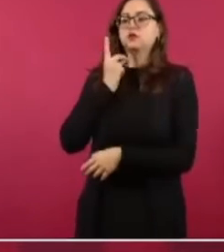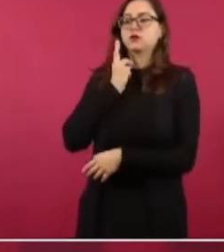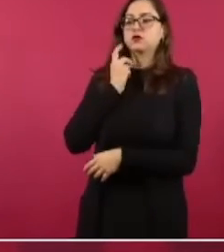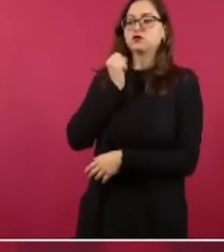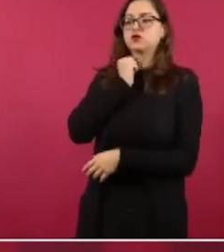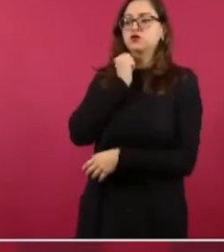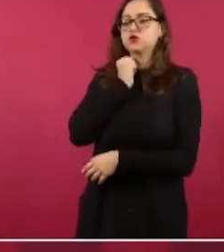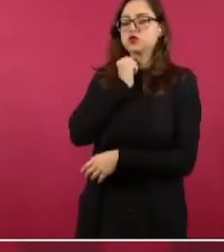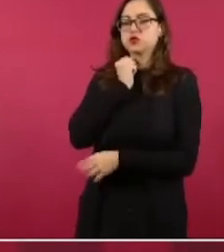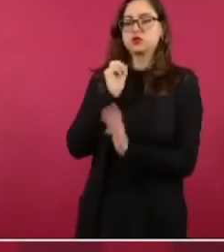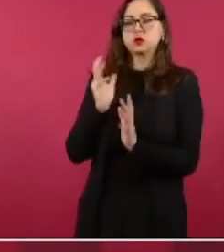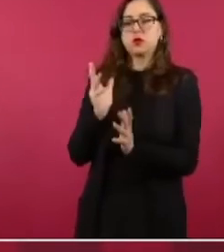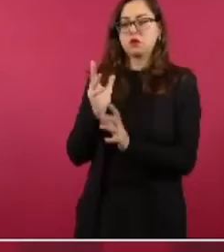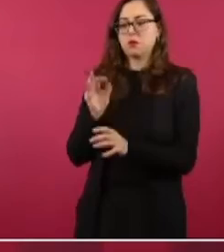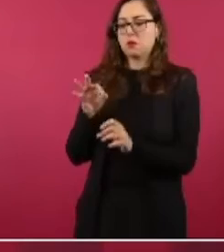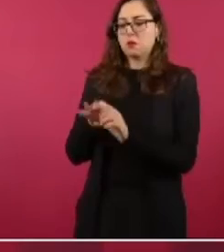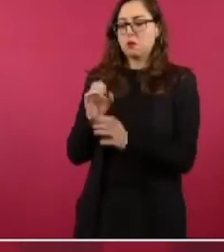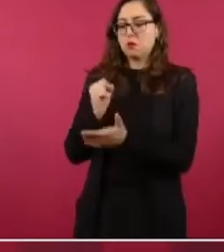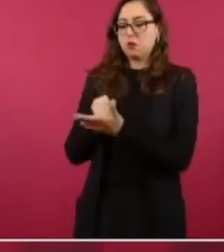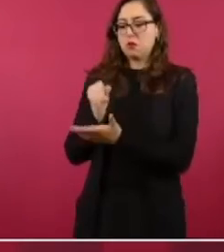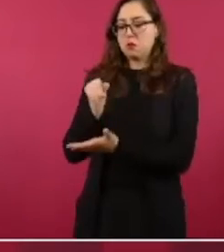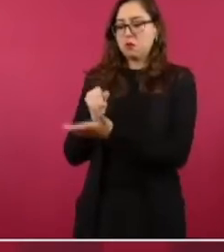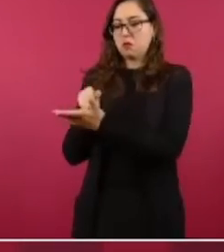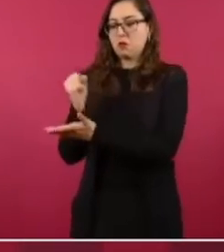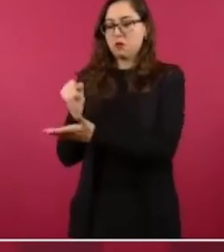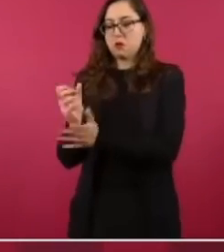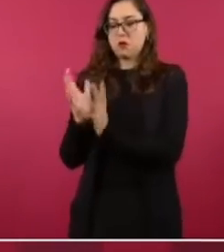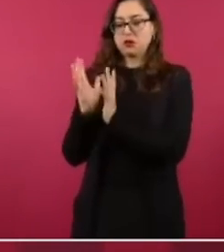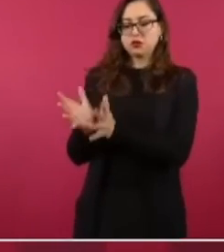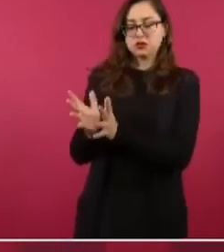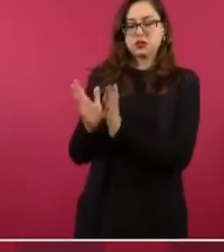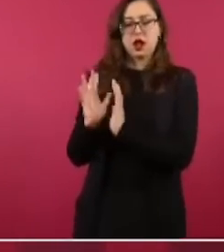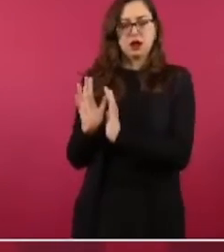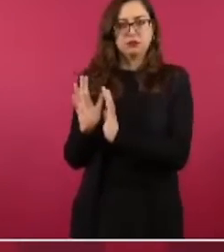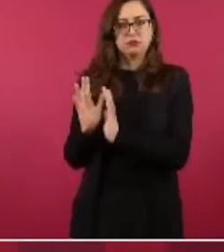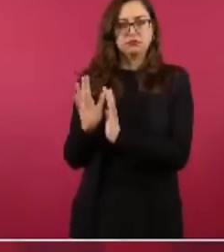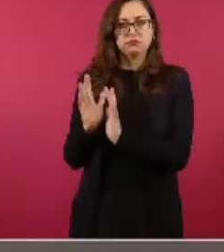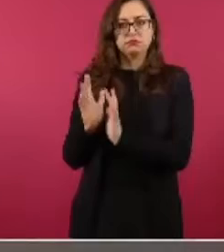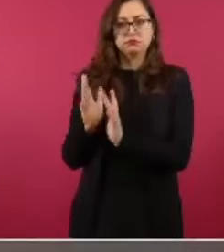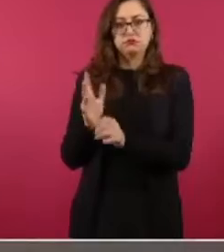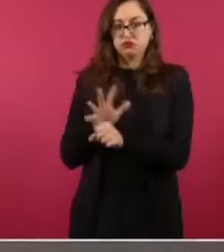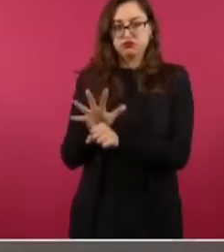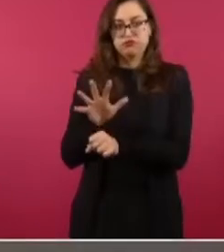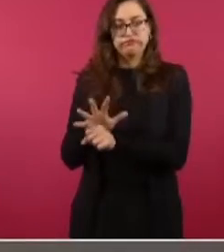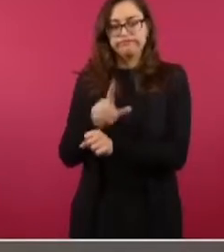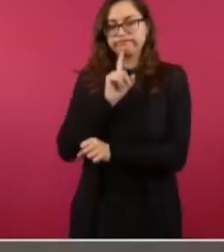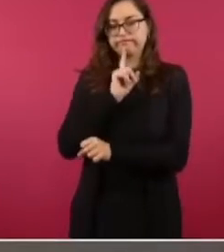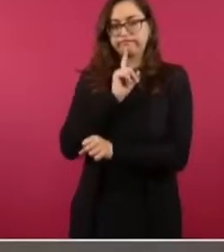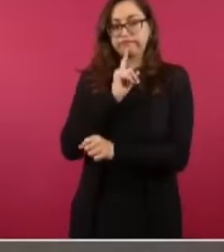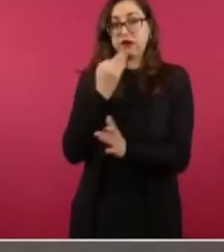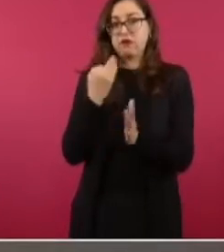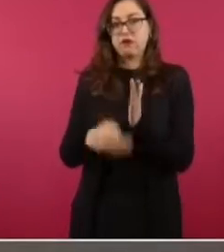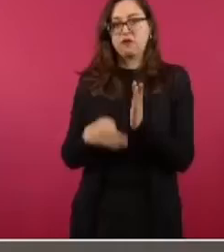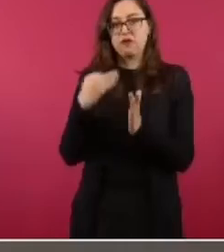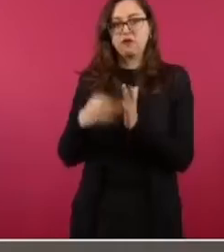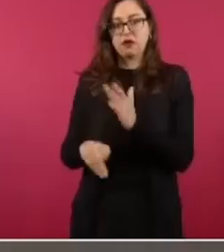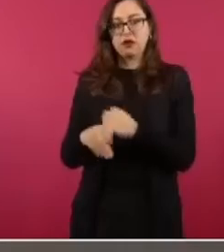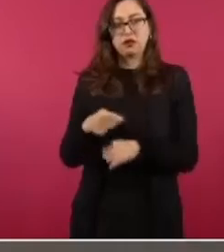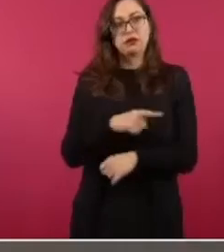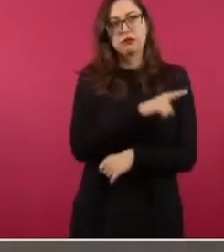de una reforma constitucional en la Cámara de Diputados, en la Cámara de Senadores, sino también